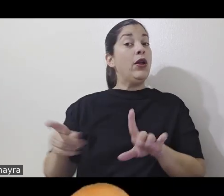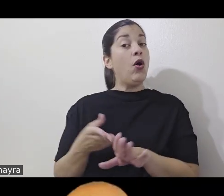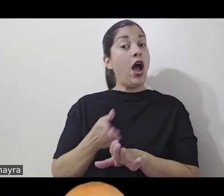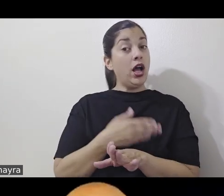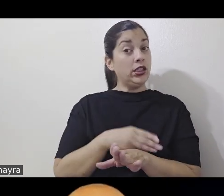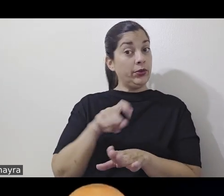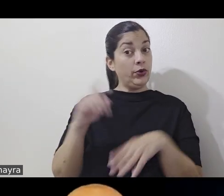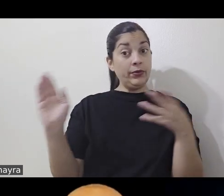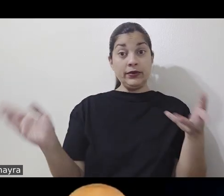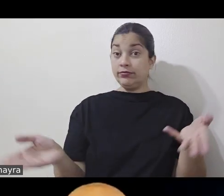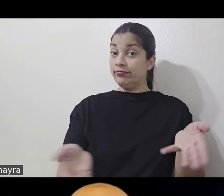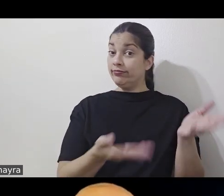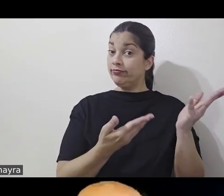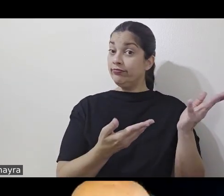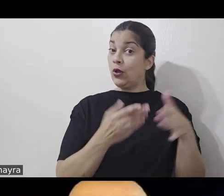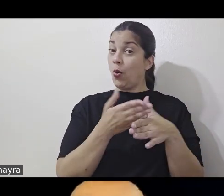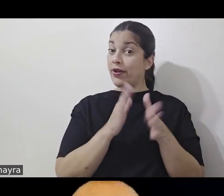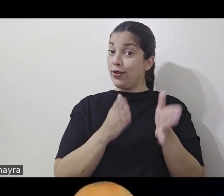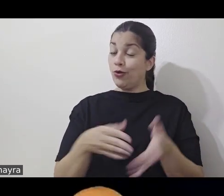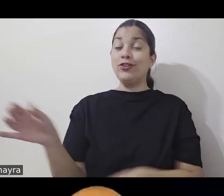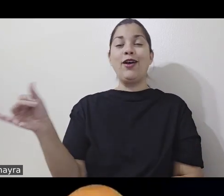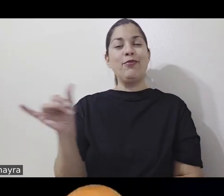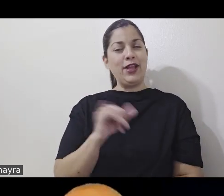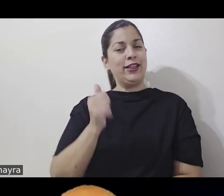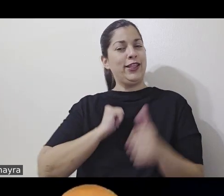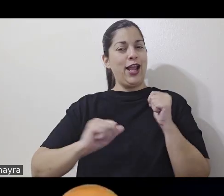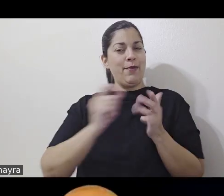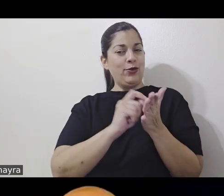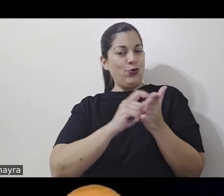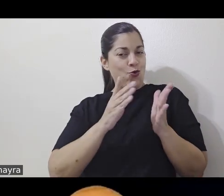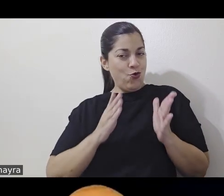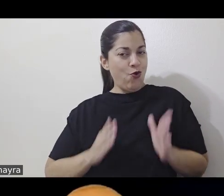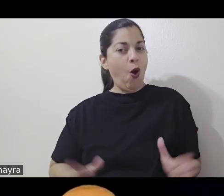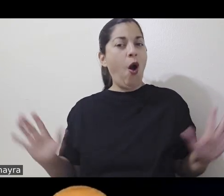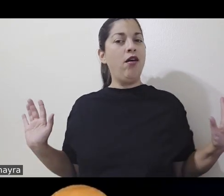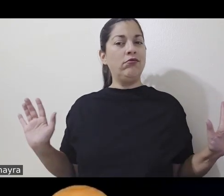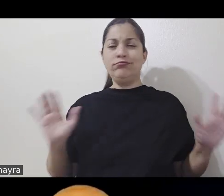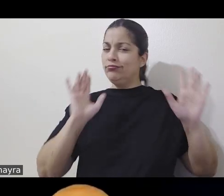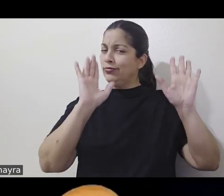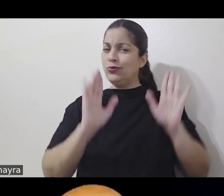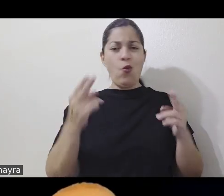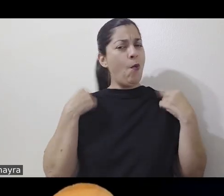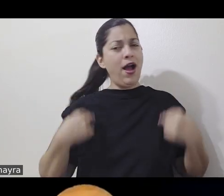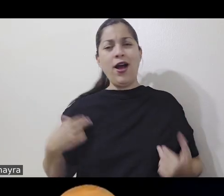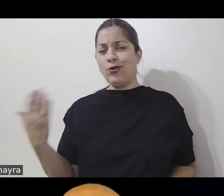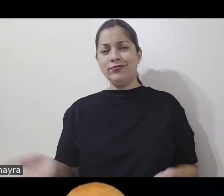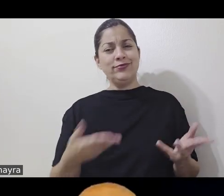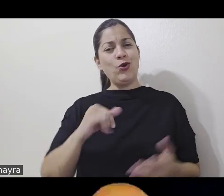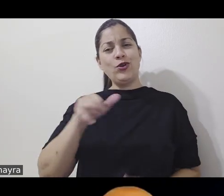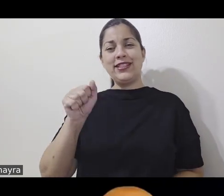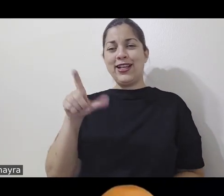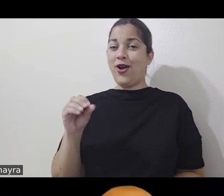que presentar a nuestro compañero, también dramaturgo, escritor, espectacular ser humano, José Lo